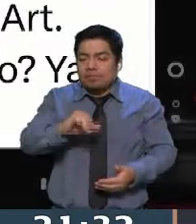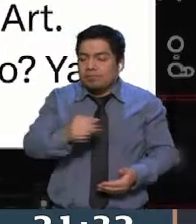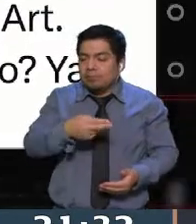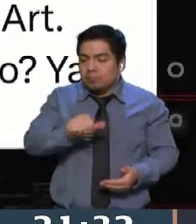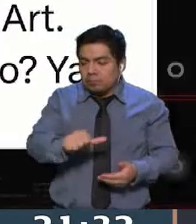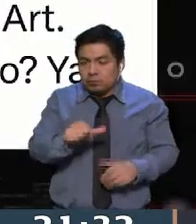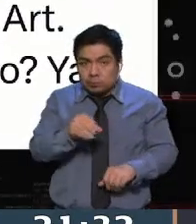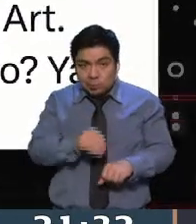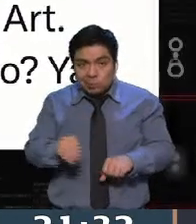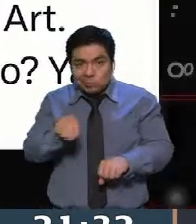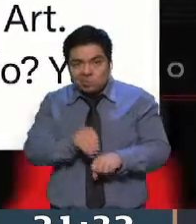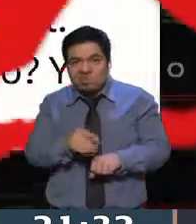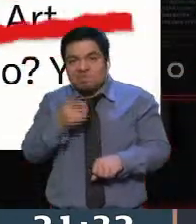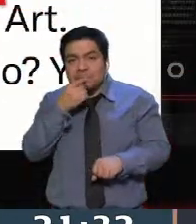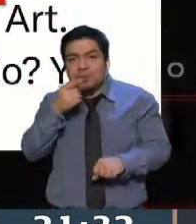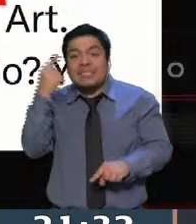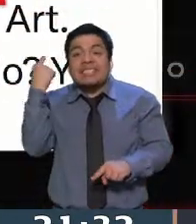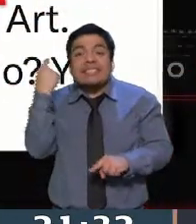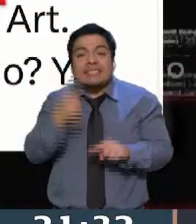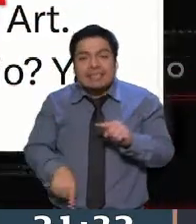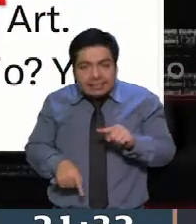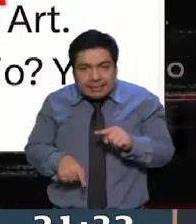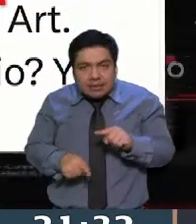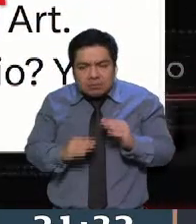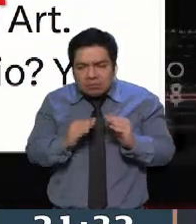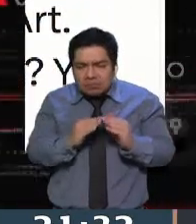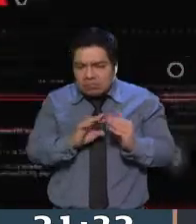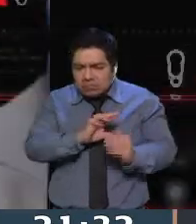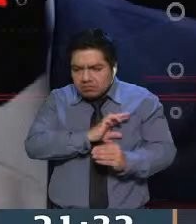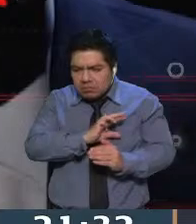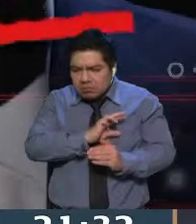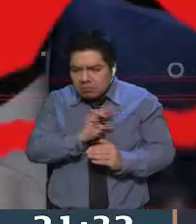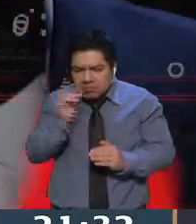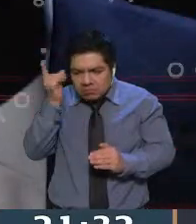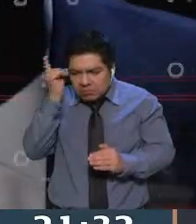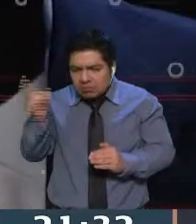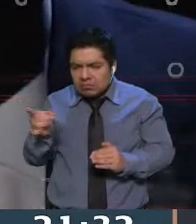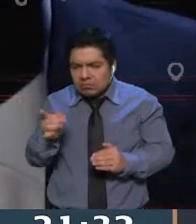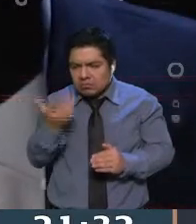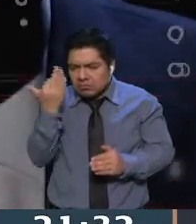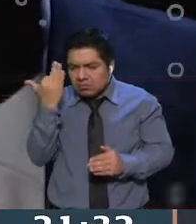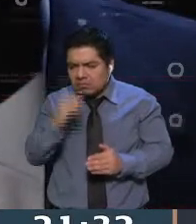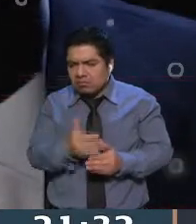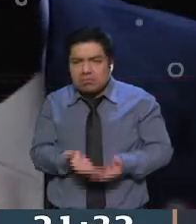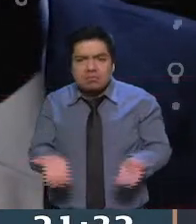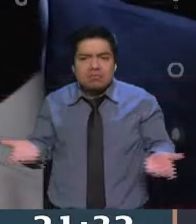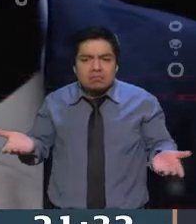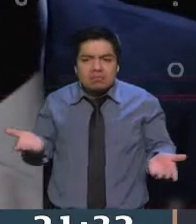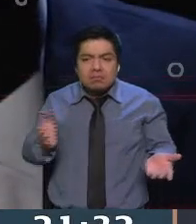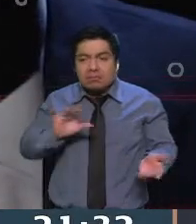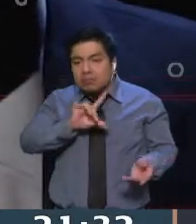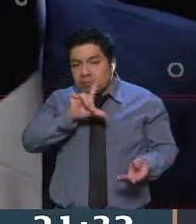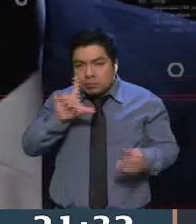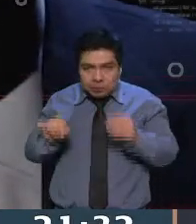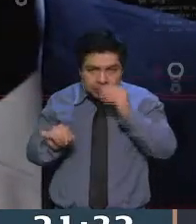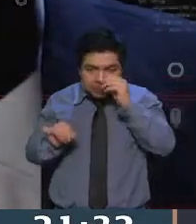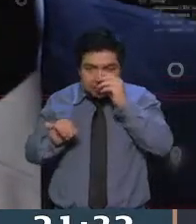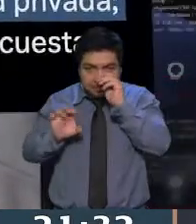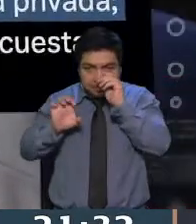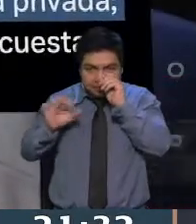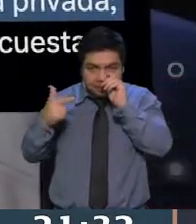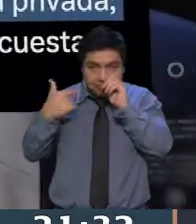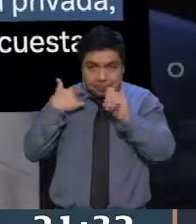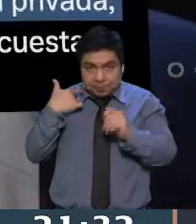se pretende abolir la propiedad privada, lo cual es falso. Y luego de ser desmentido, el exprocurador enlistó